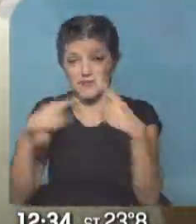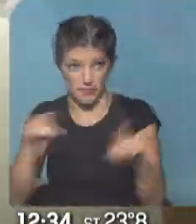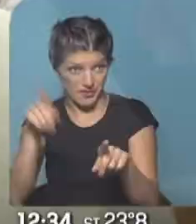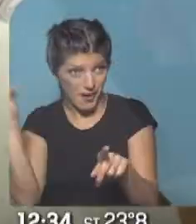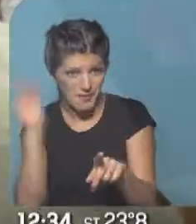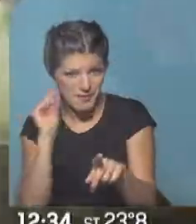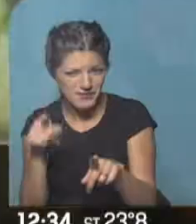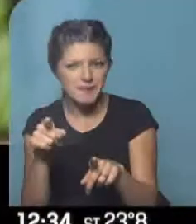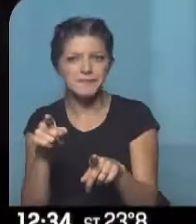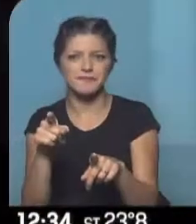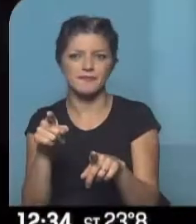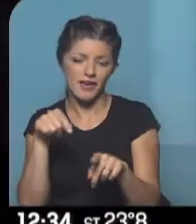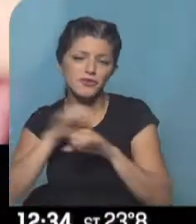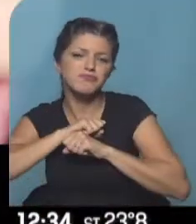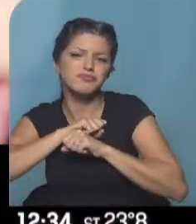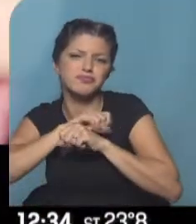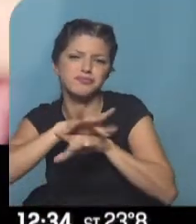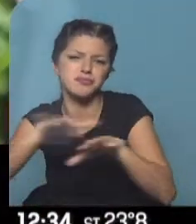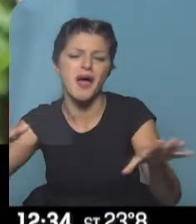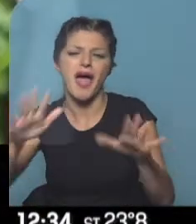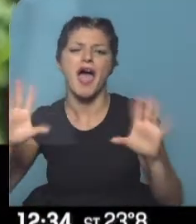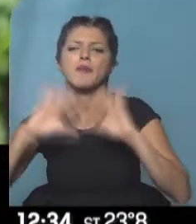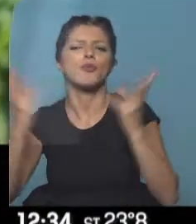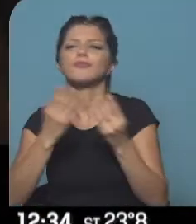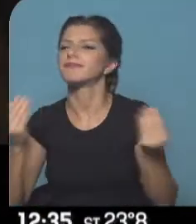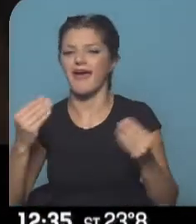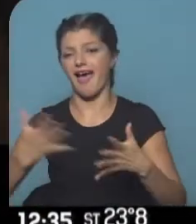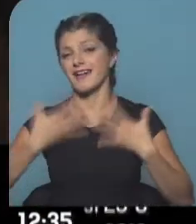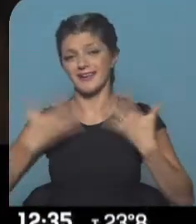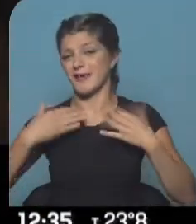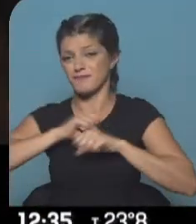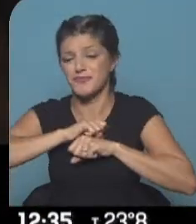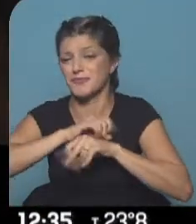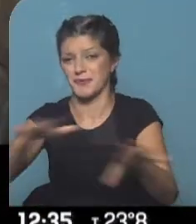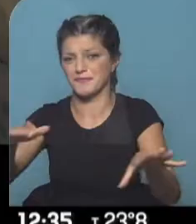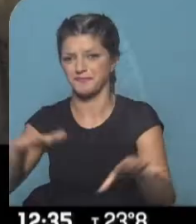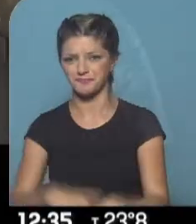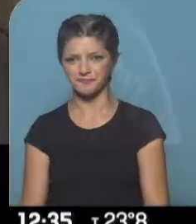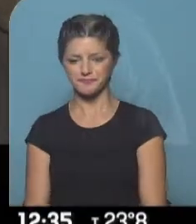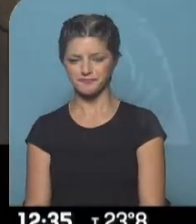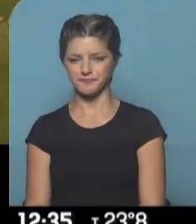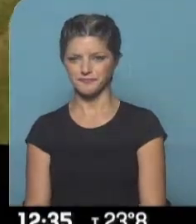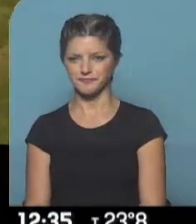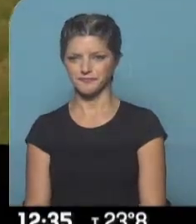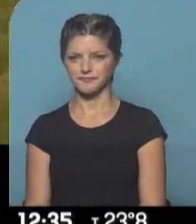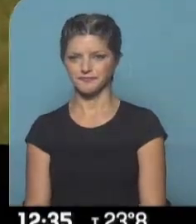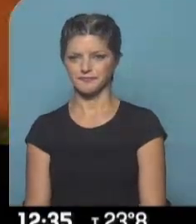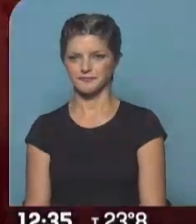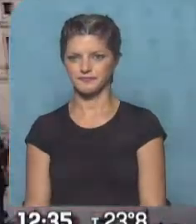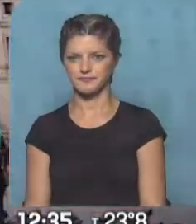es lo que queremos transmitirle al mundo, alegría. Colombia te recibe hoy unida.